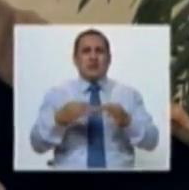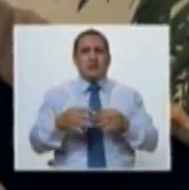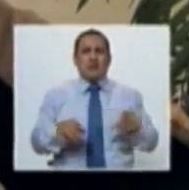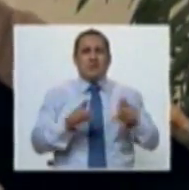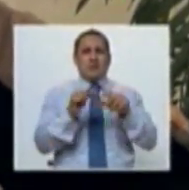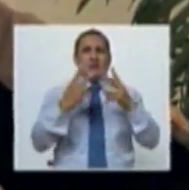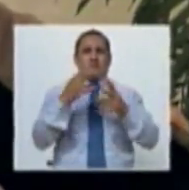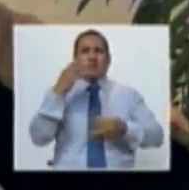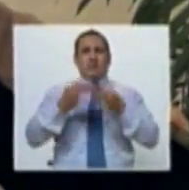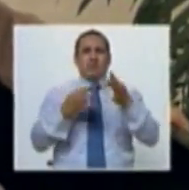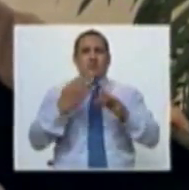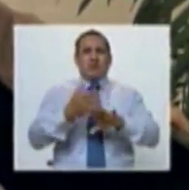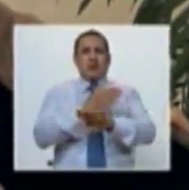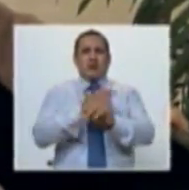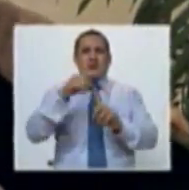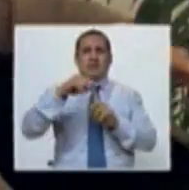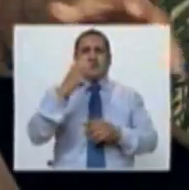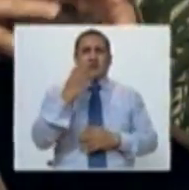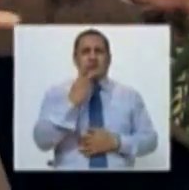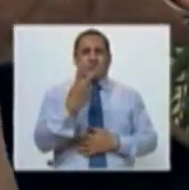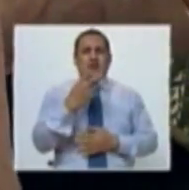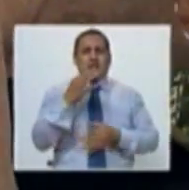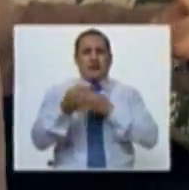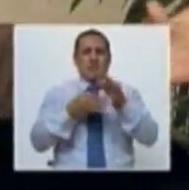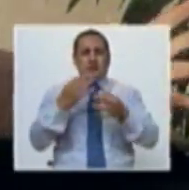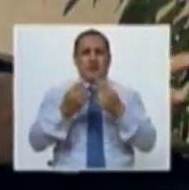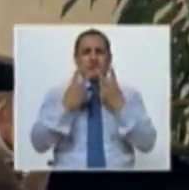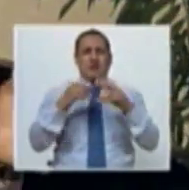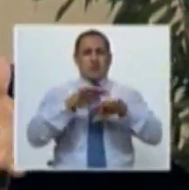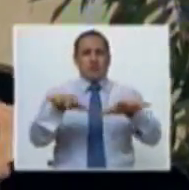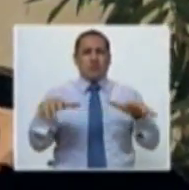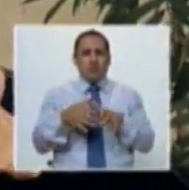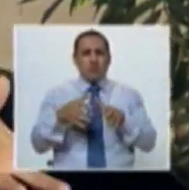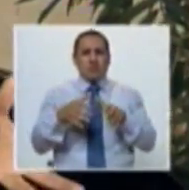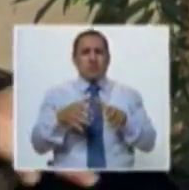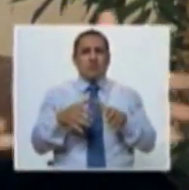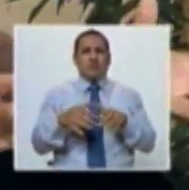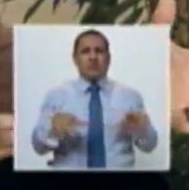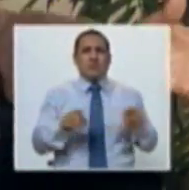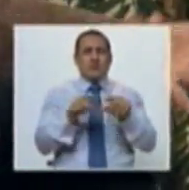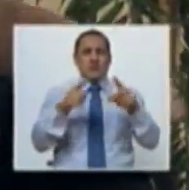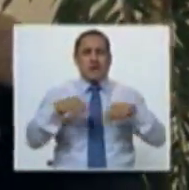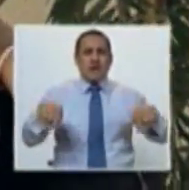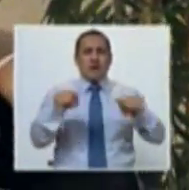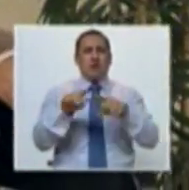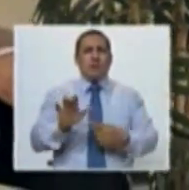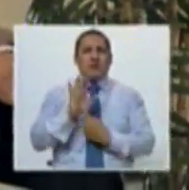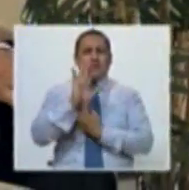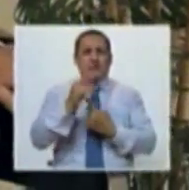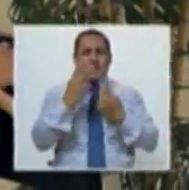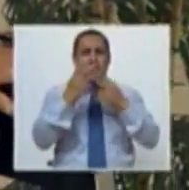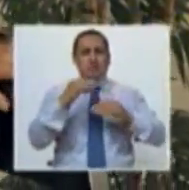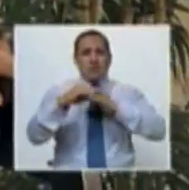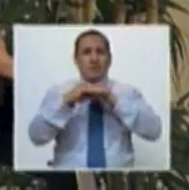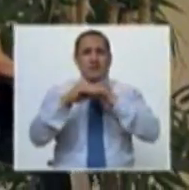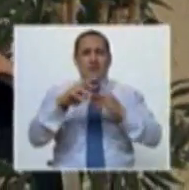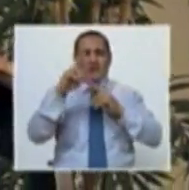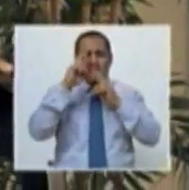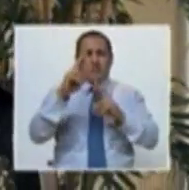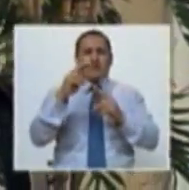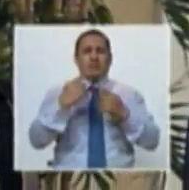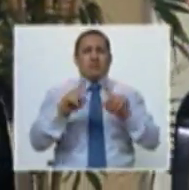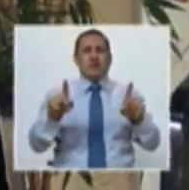hecho la demanda en el Tribunal Constitucional, recogen todos los pedidos y los presentan. Eso es democrático. Claro, pero